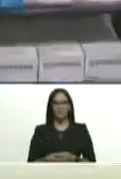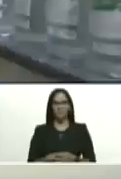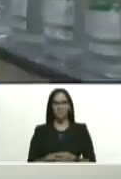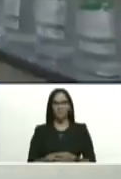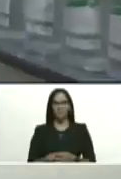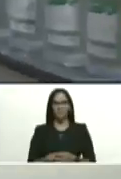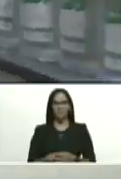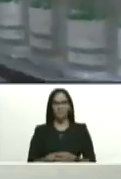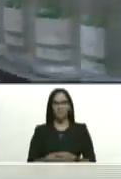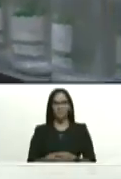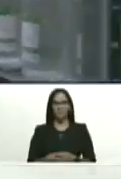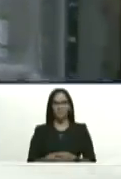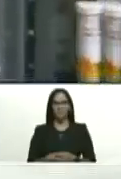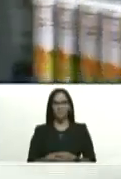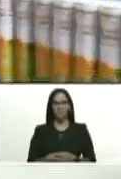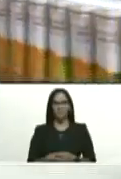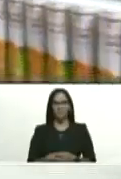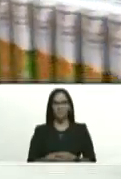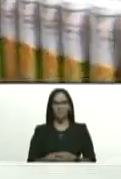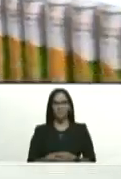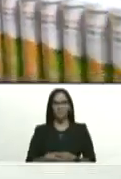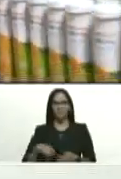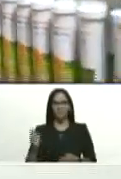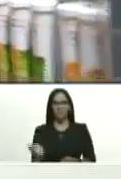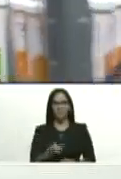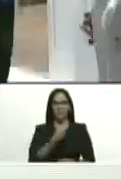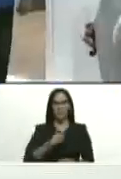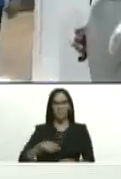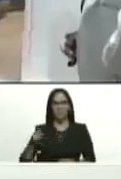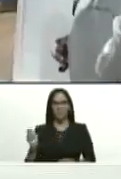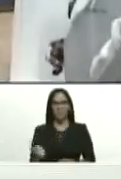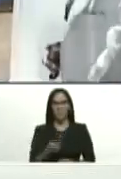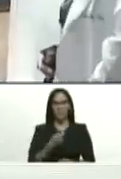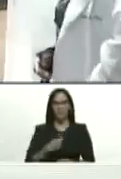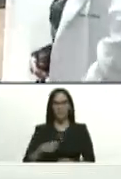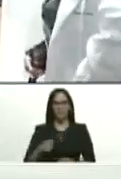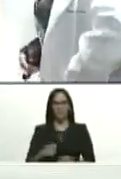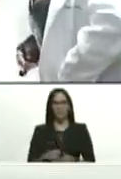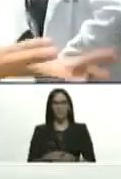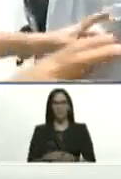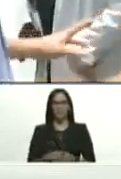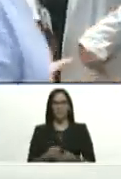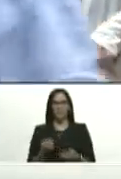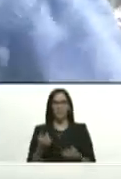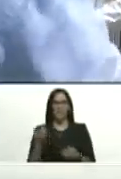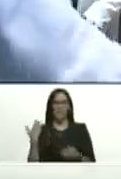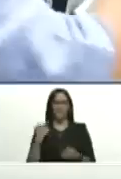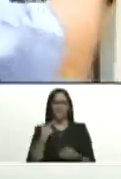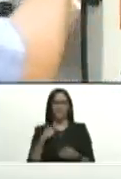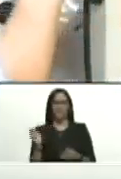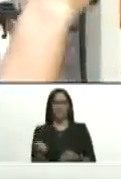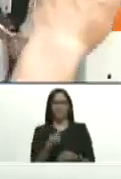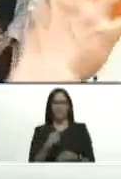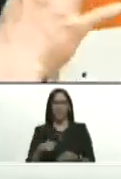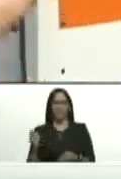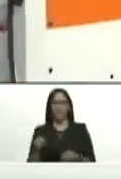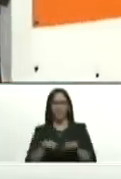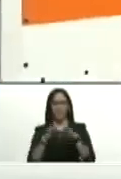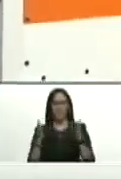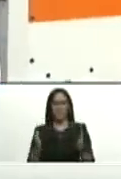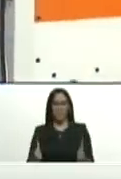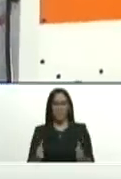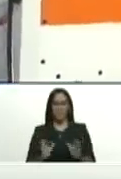deporte es tenis. Ah, no es ping-pong, ¿no? En mi época le decían ping-pong, ahora es tenis de mesa.